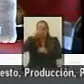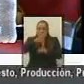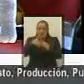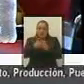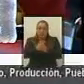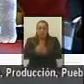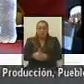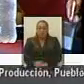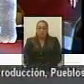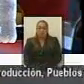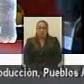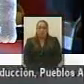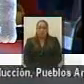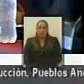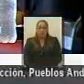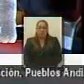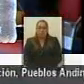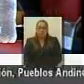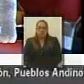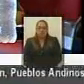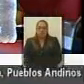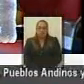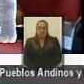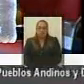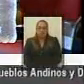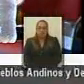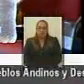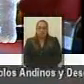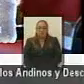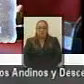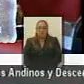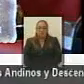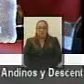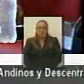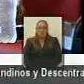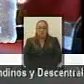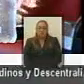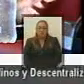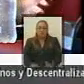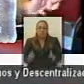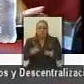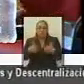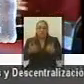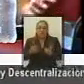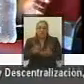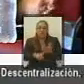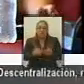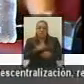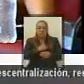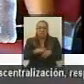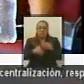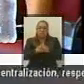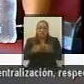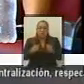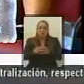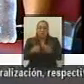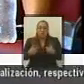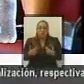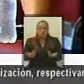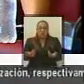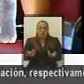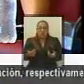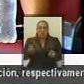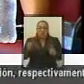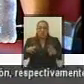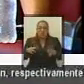patria no puedan lograr lo que el ministro y todo su equipo técnico tiene, que